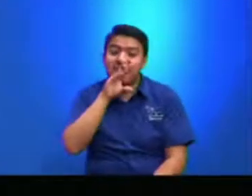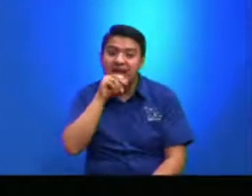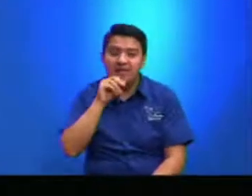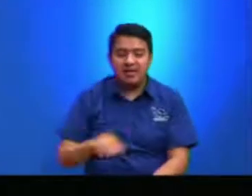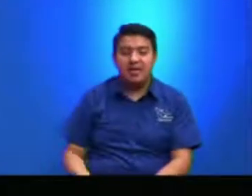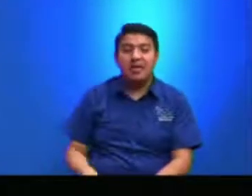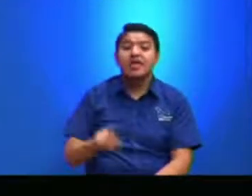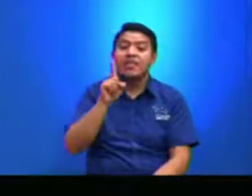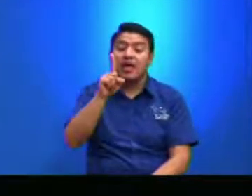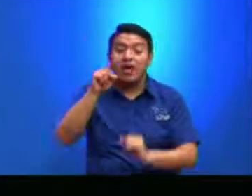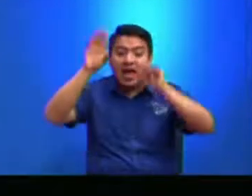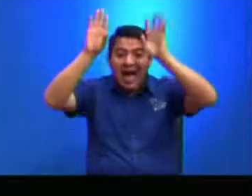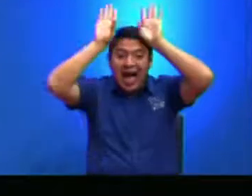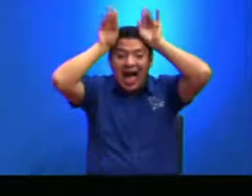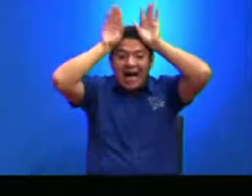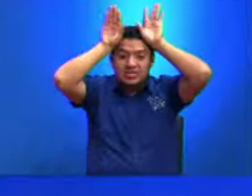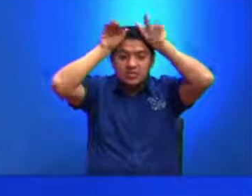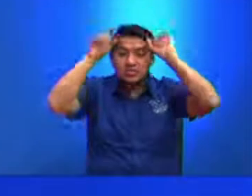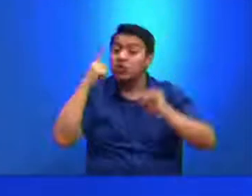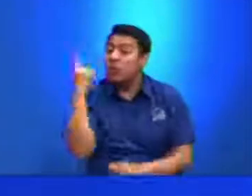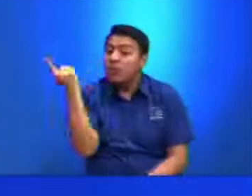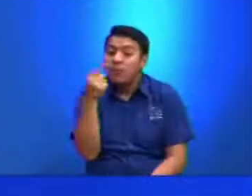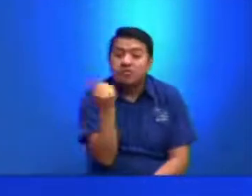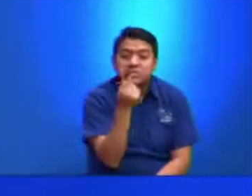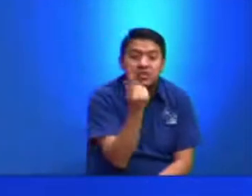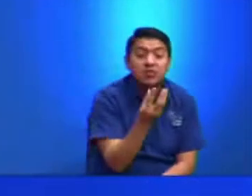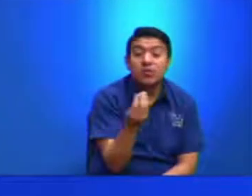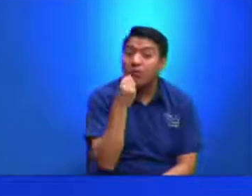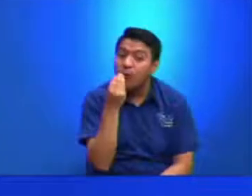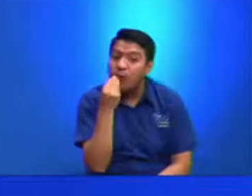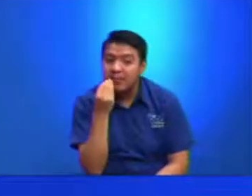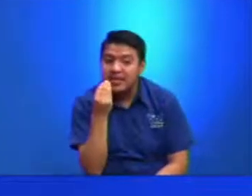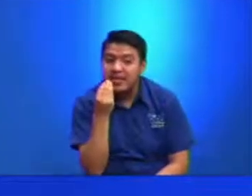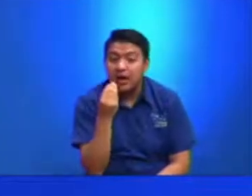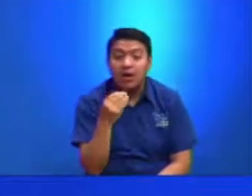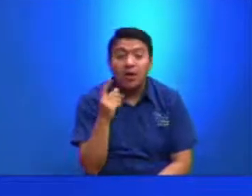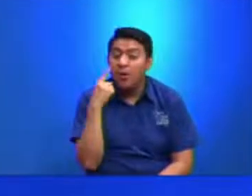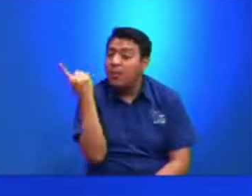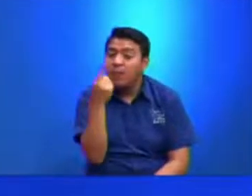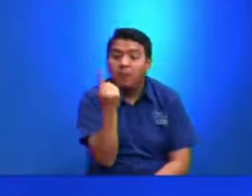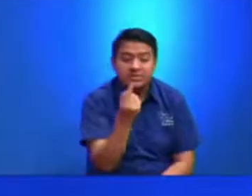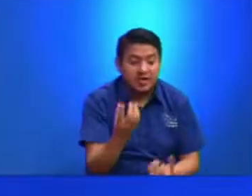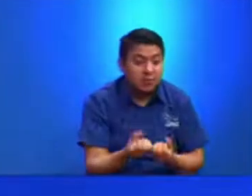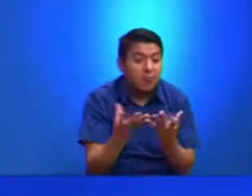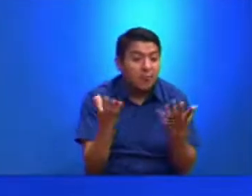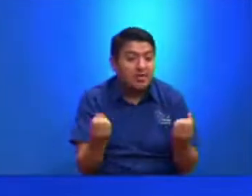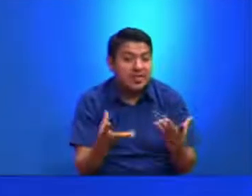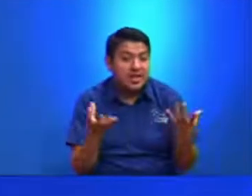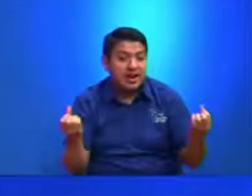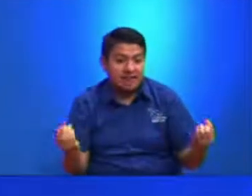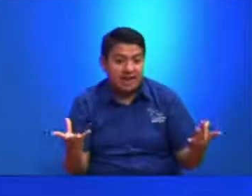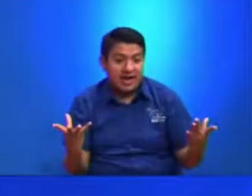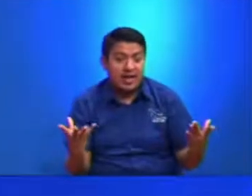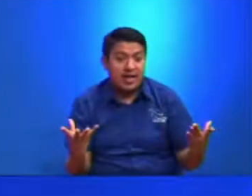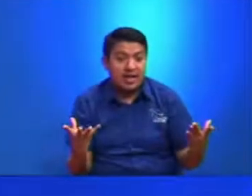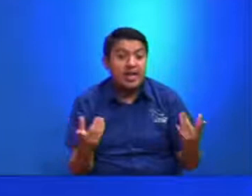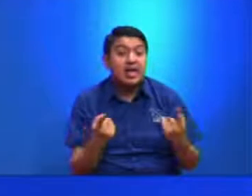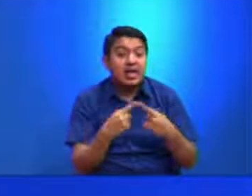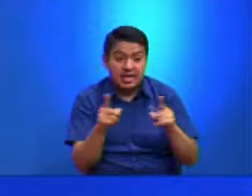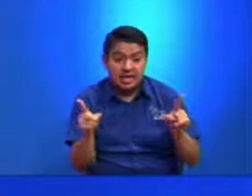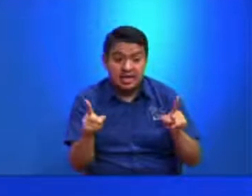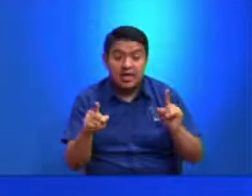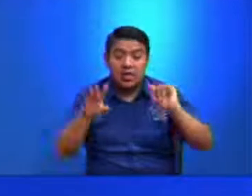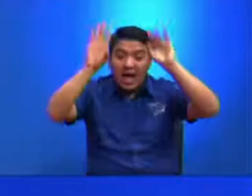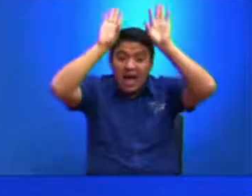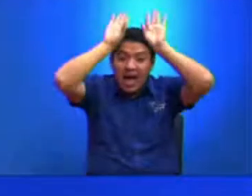Dios. Aquí está hablando de la palabra explicada. Aquí está hablando del discurso divino. Cuando